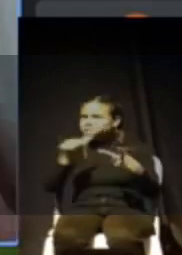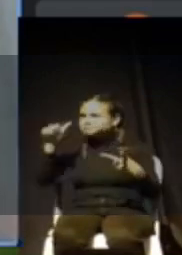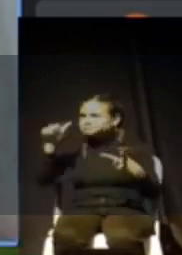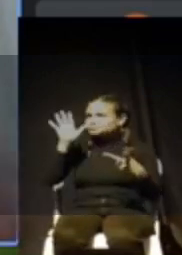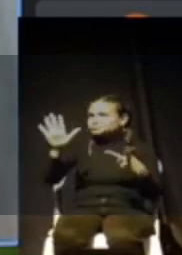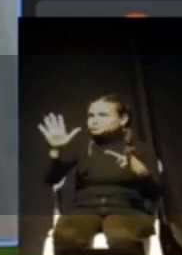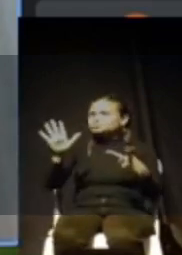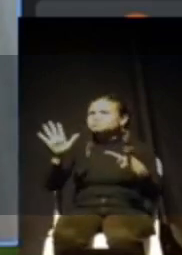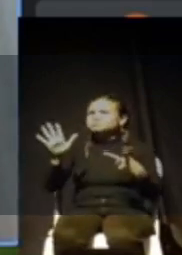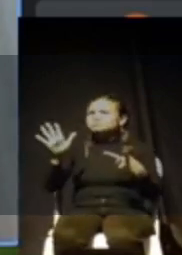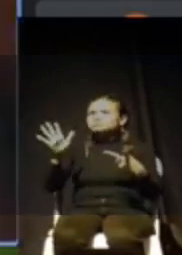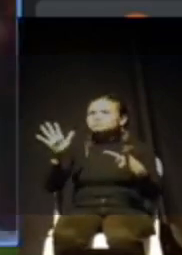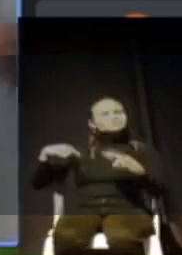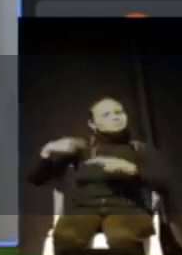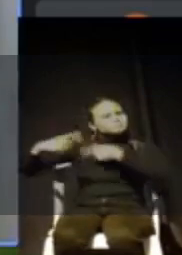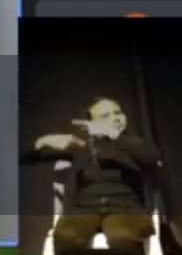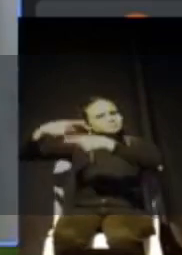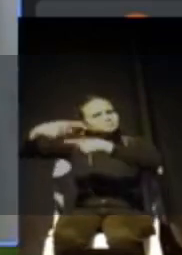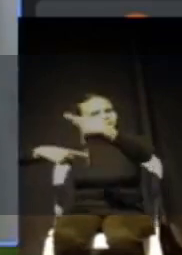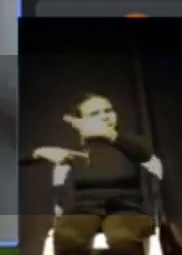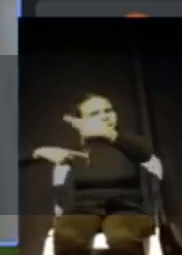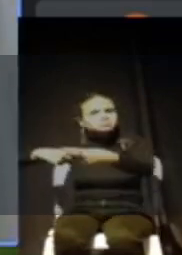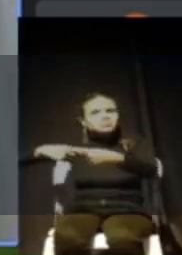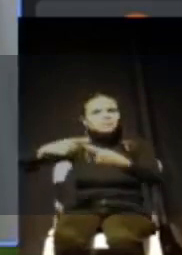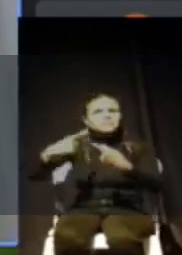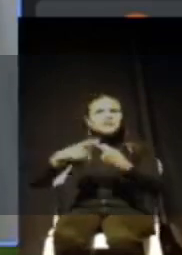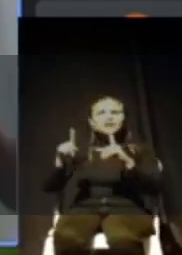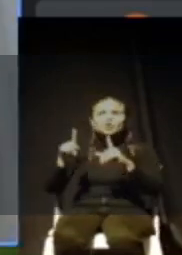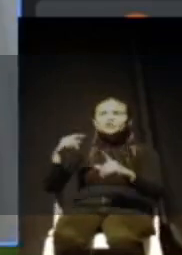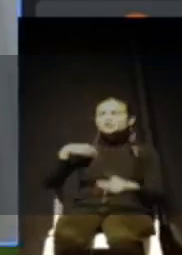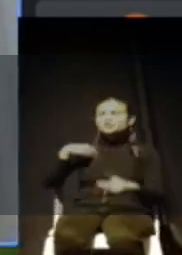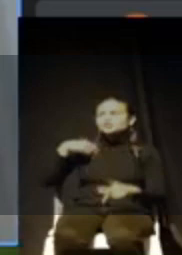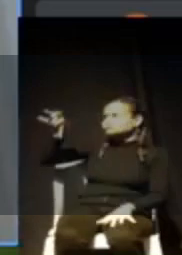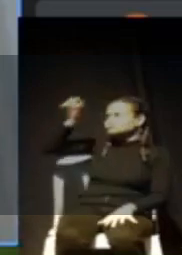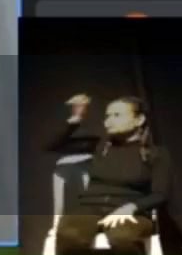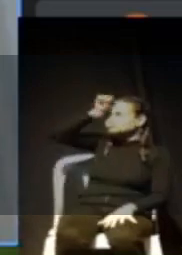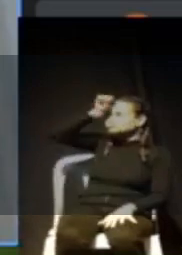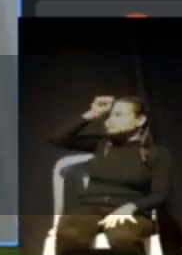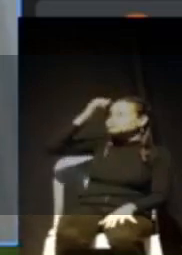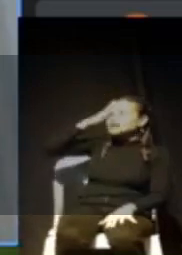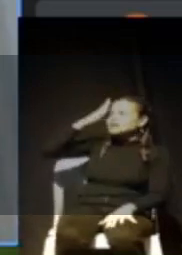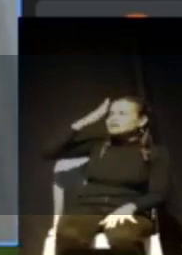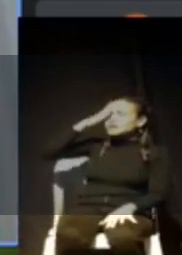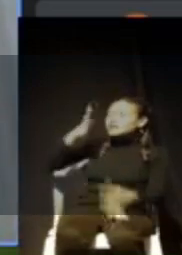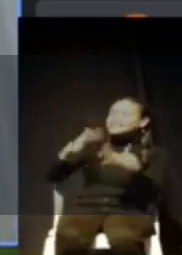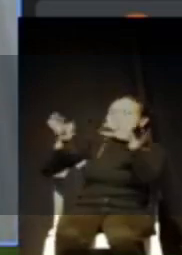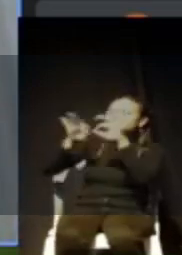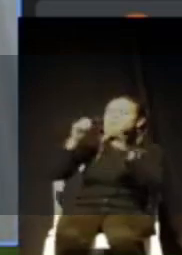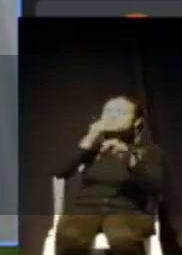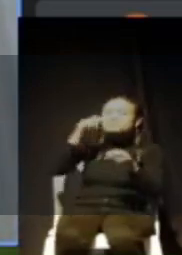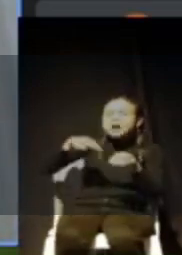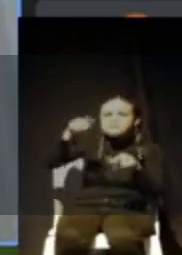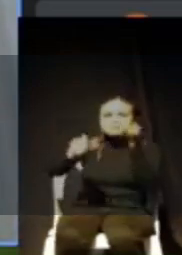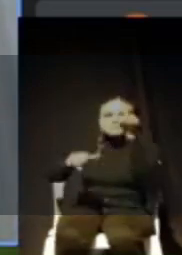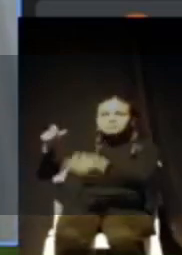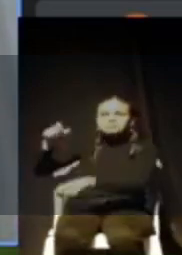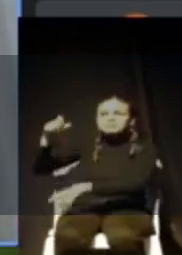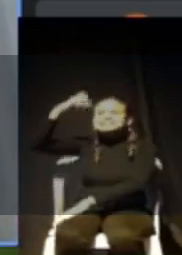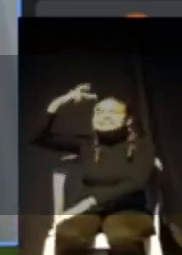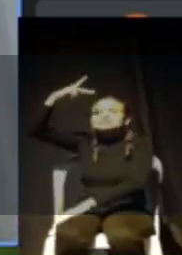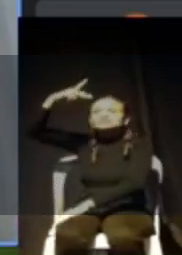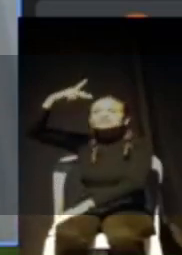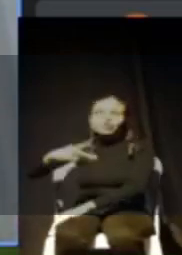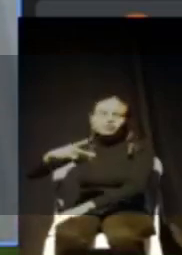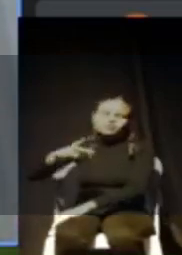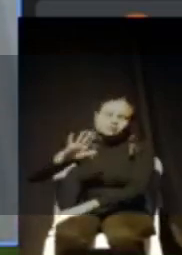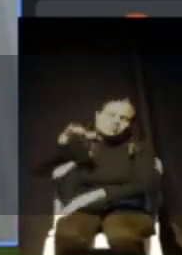africanas y afrodescendientes. Pero esta memoria debe ser parte de la historia de la humanidad. Ahorita, digamos, me referiré un poco más